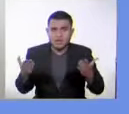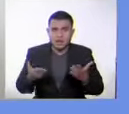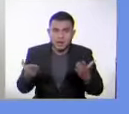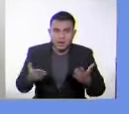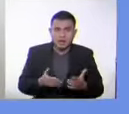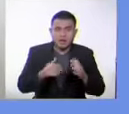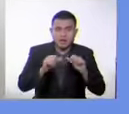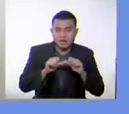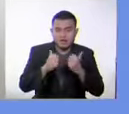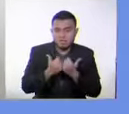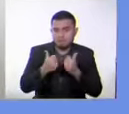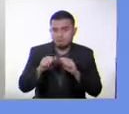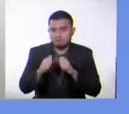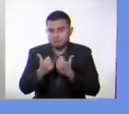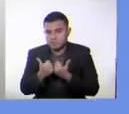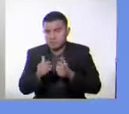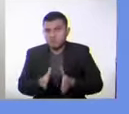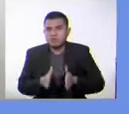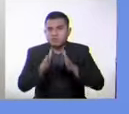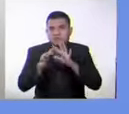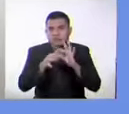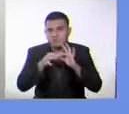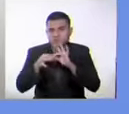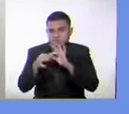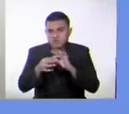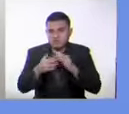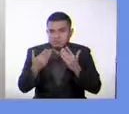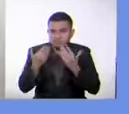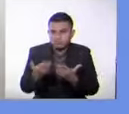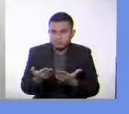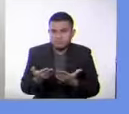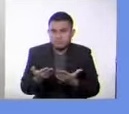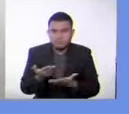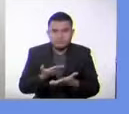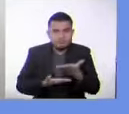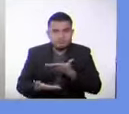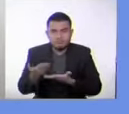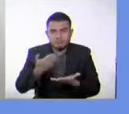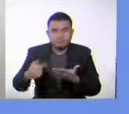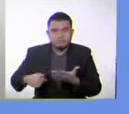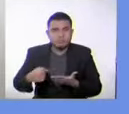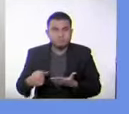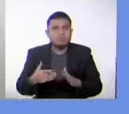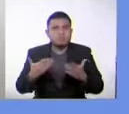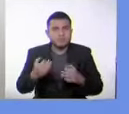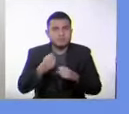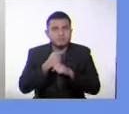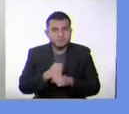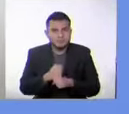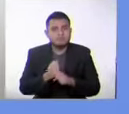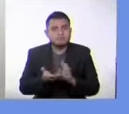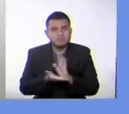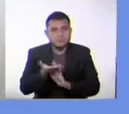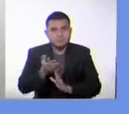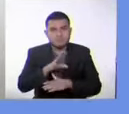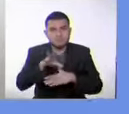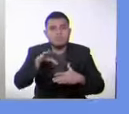organizaciones y organismos y pondrá a su disposición servicios para garantizar un desarrollo